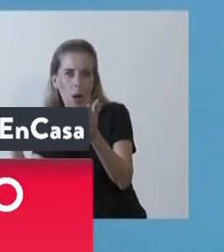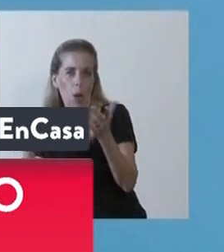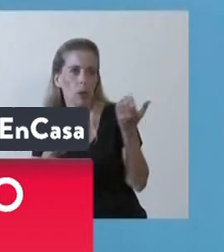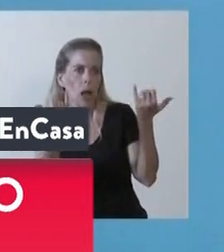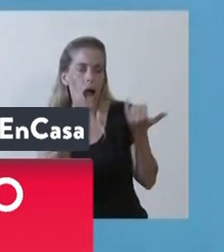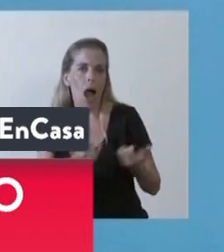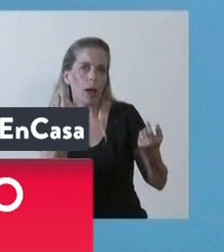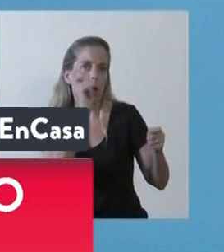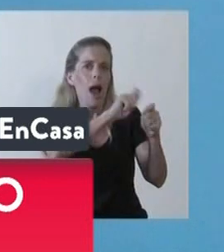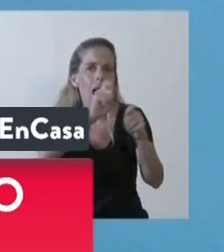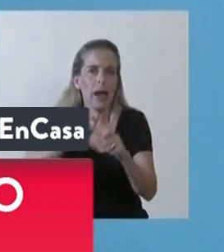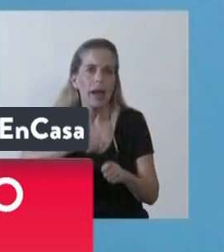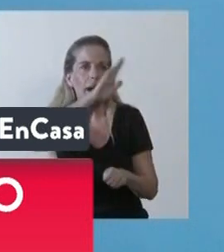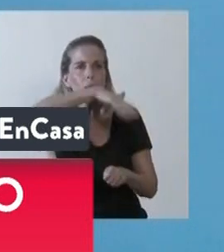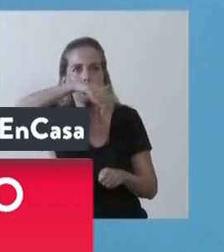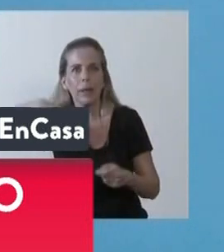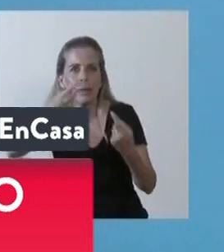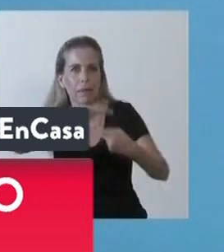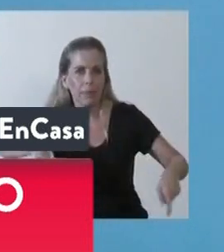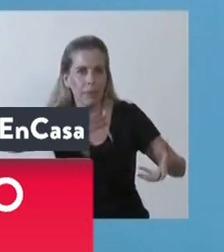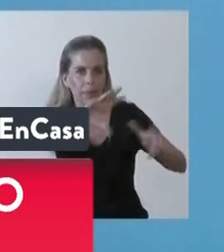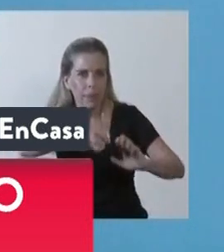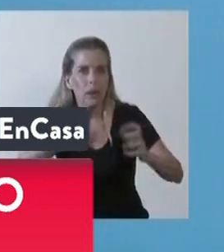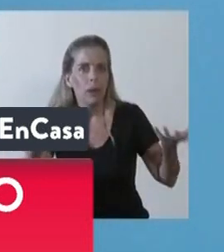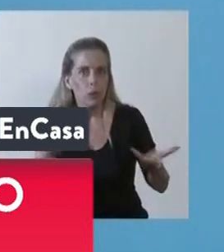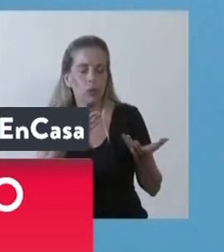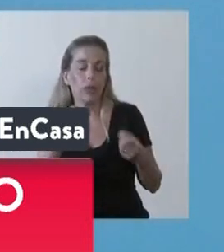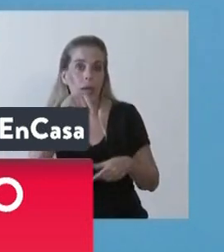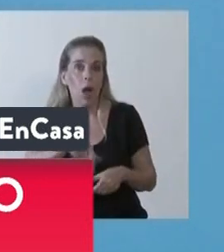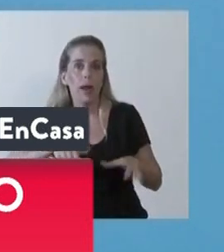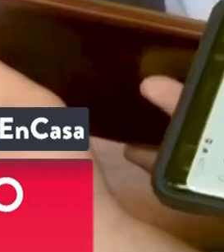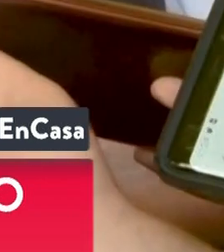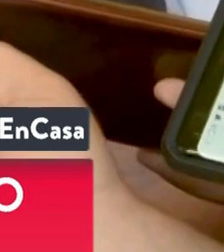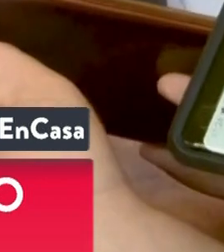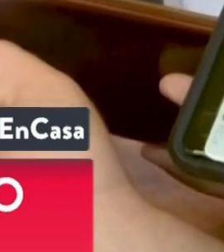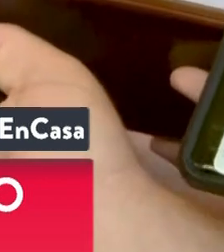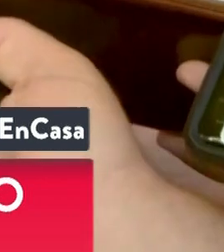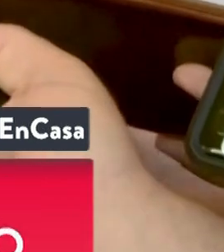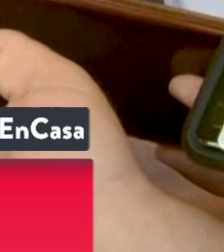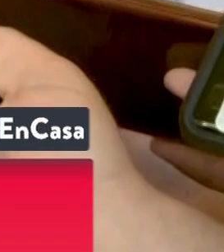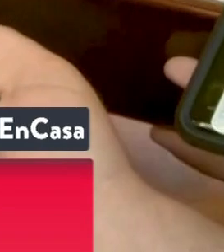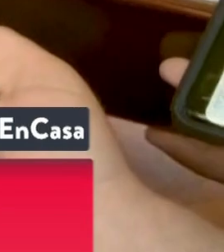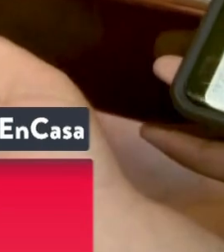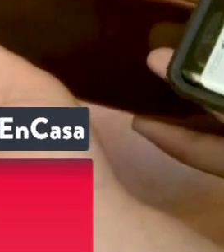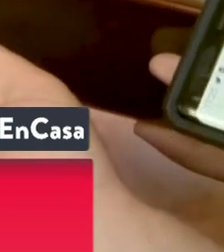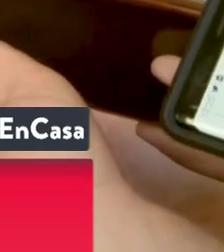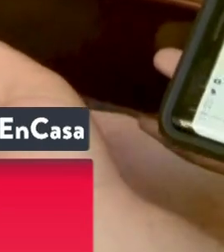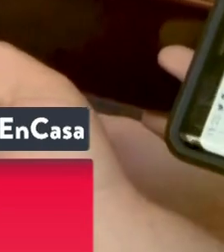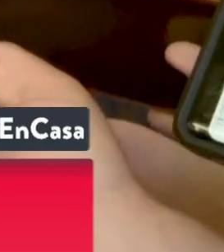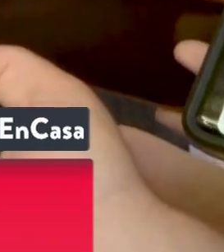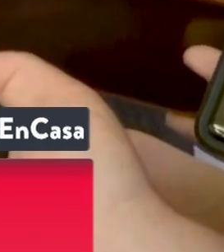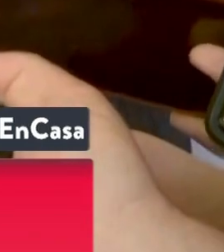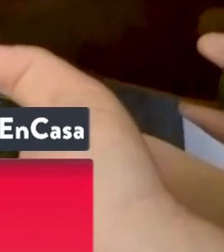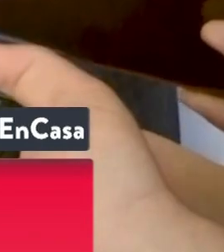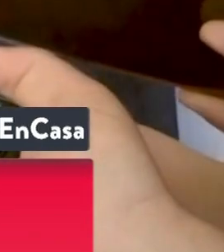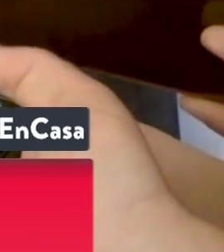158,67, es decir, estamos hablando de un precio superior. Y vos sabés que esta compra a esta firma, a este empresario en particular,